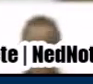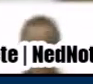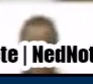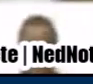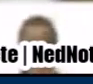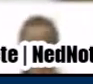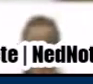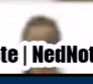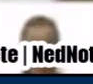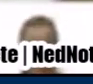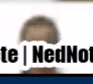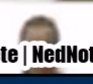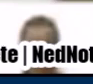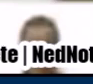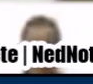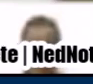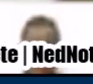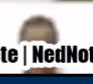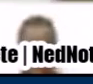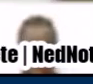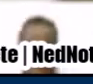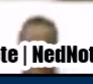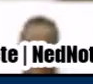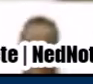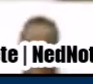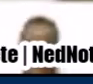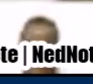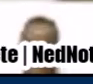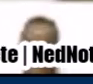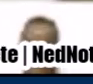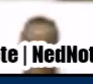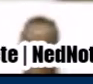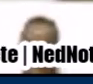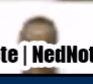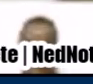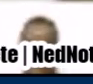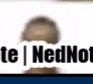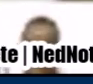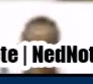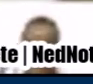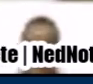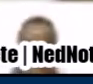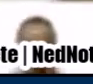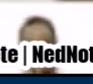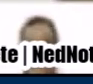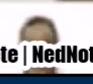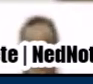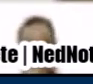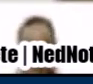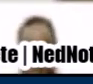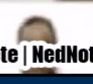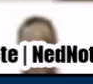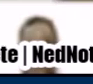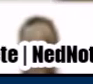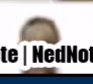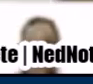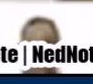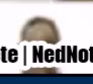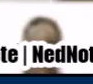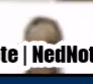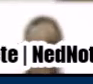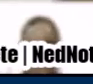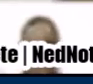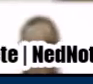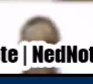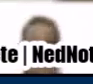conectaron en este momento por esta vía. Al ejercicio de soberbia que acaba de hacer la dictadura, de estar colocando una fecha, es un ejercicio